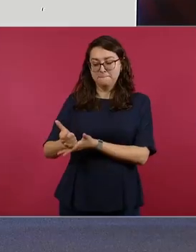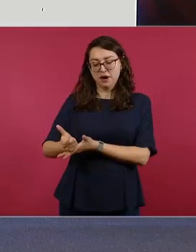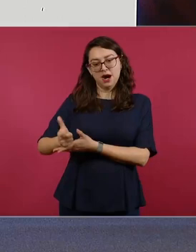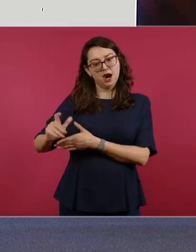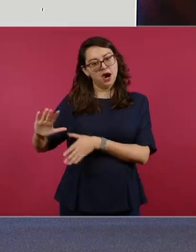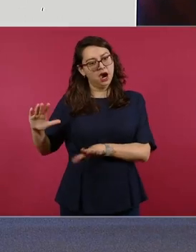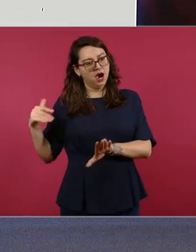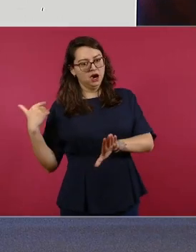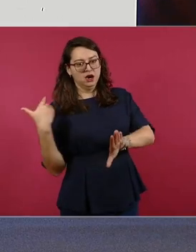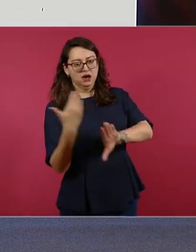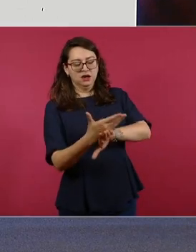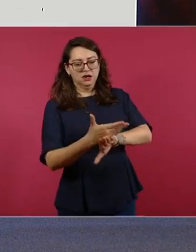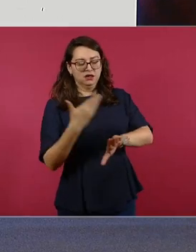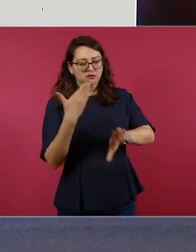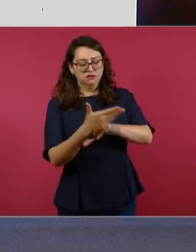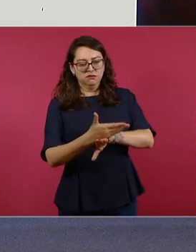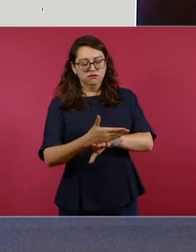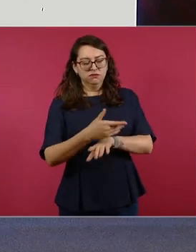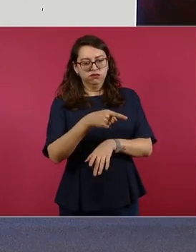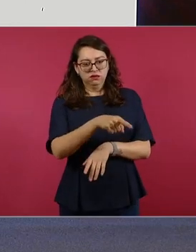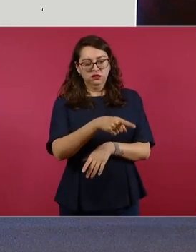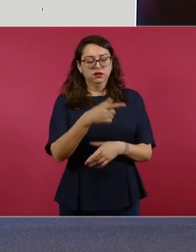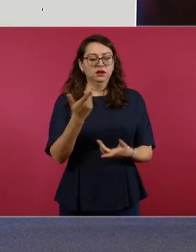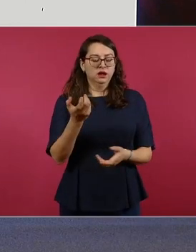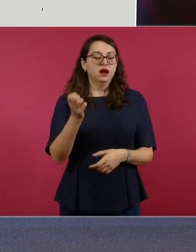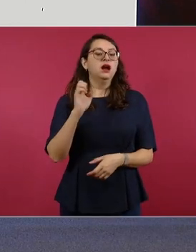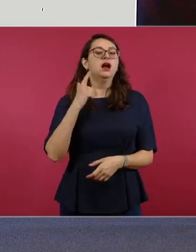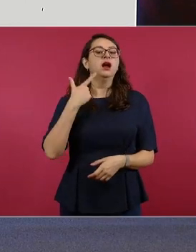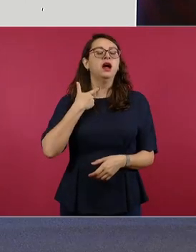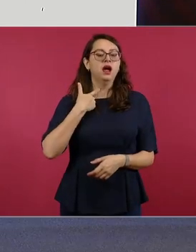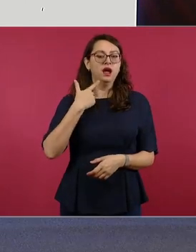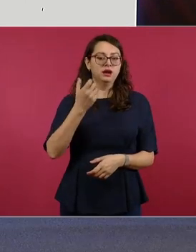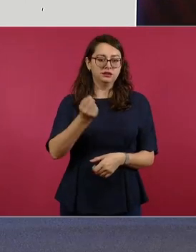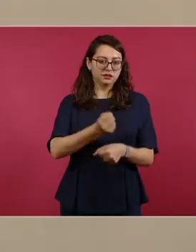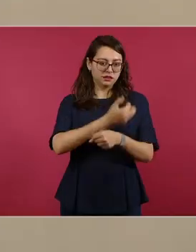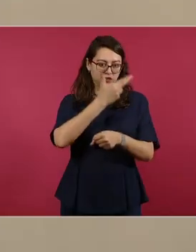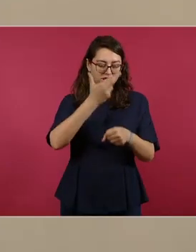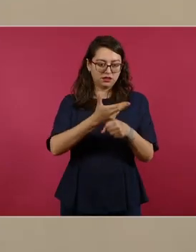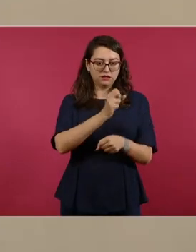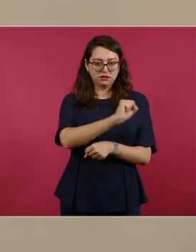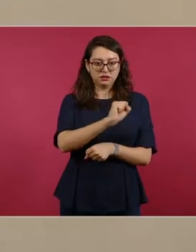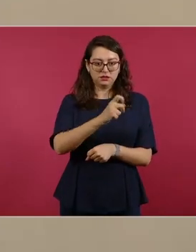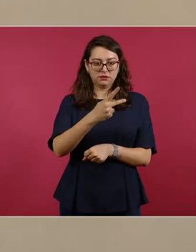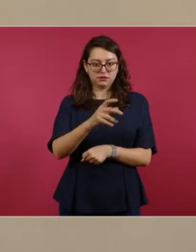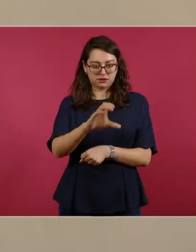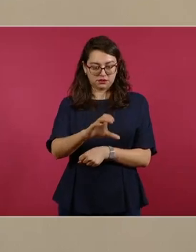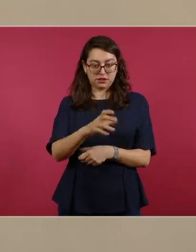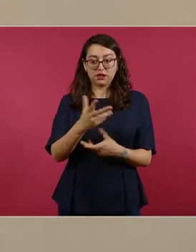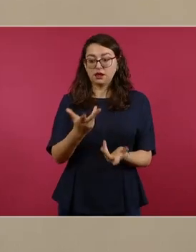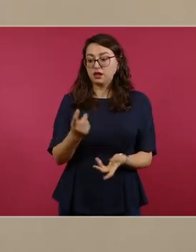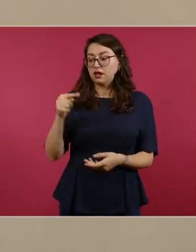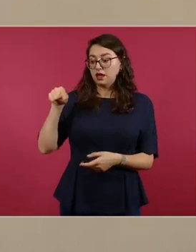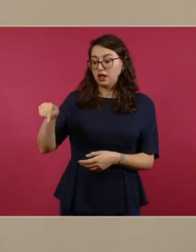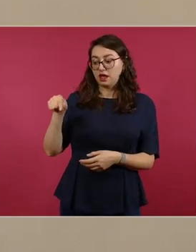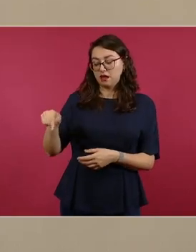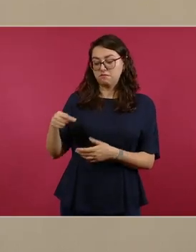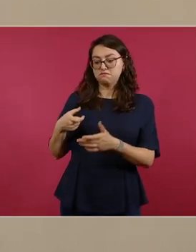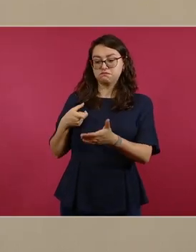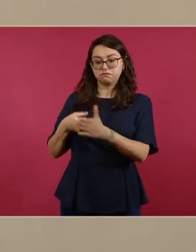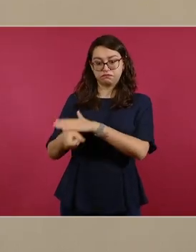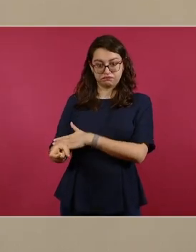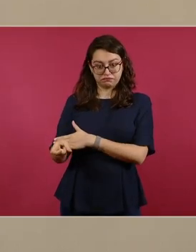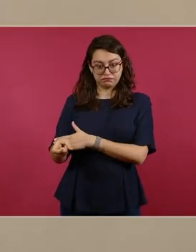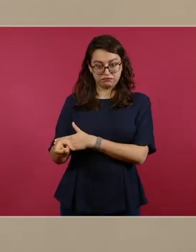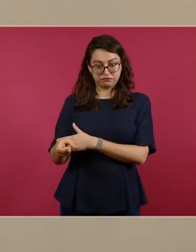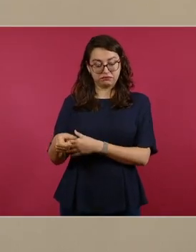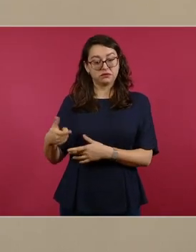agresión con armas de alto calibre en contra del ex titular de la Secretaría de Seguridad Ciudadana a cambio de una cantidad de dinero. Tras cometer